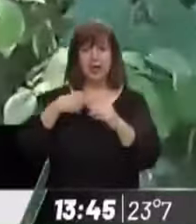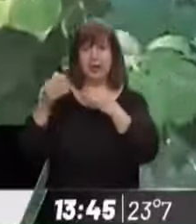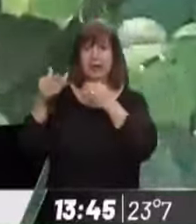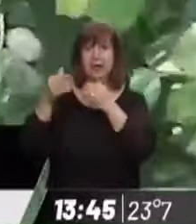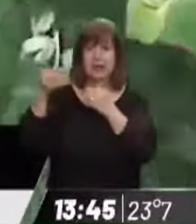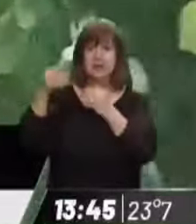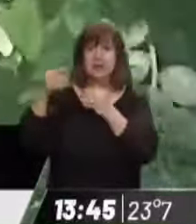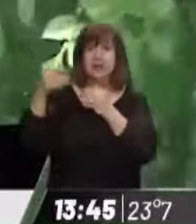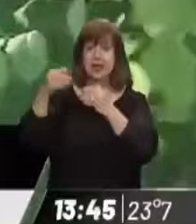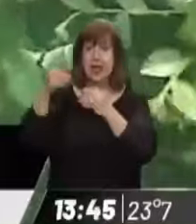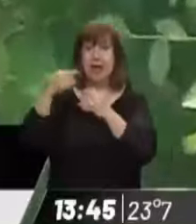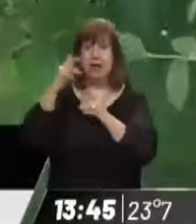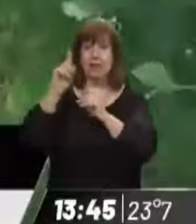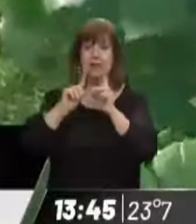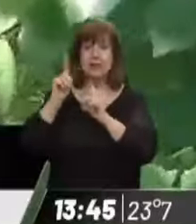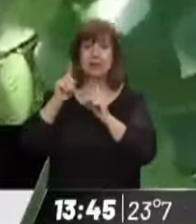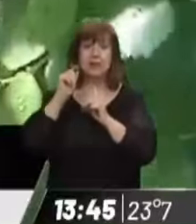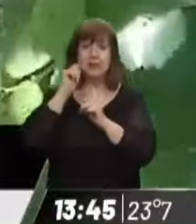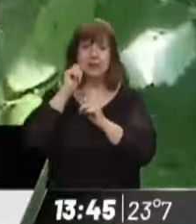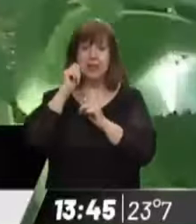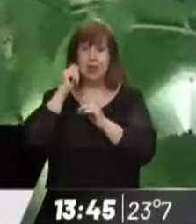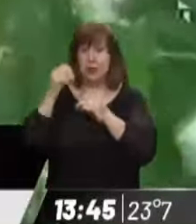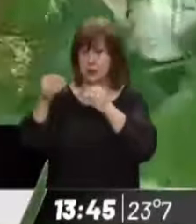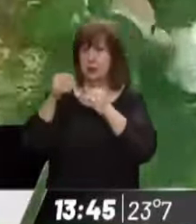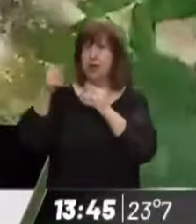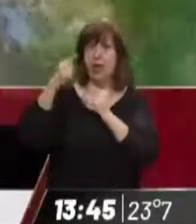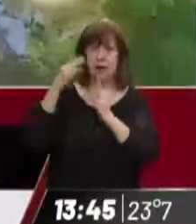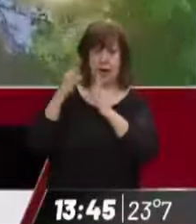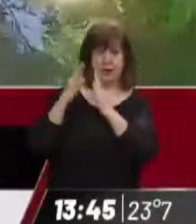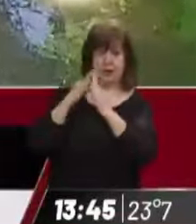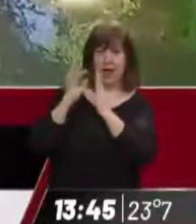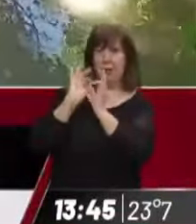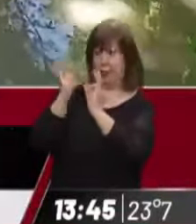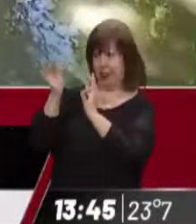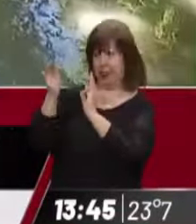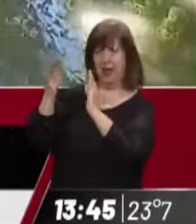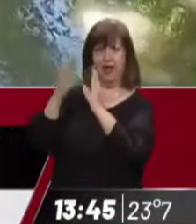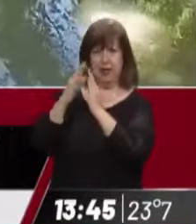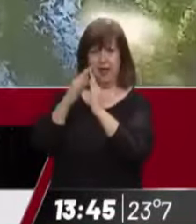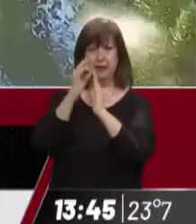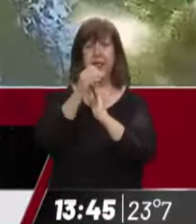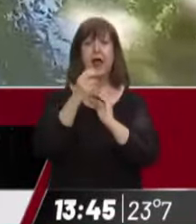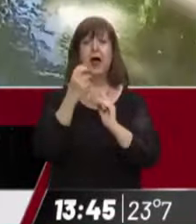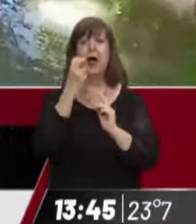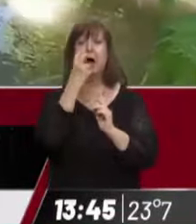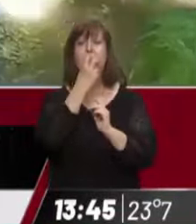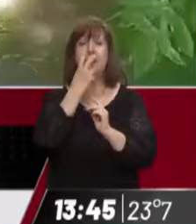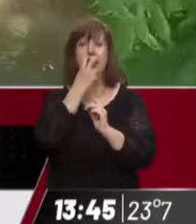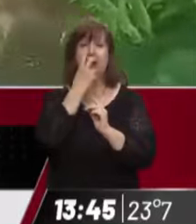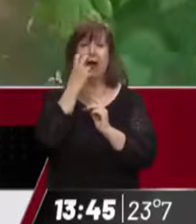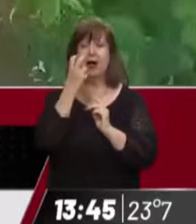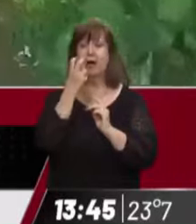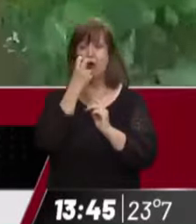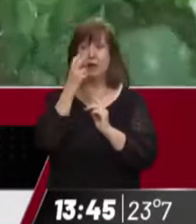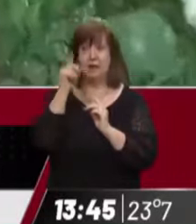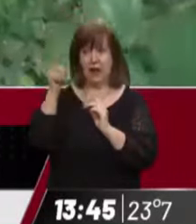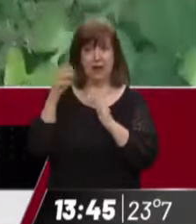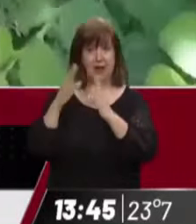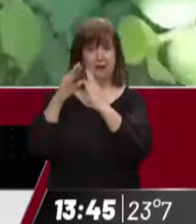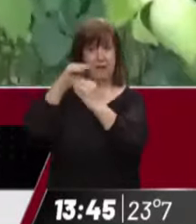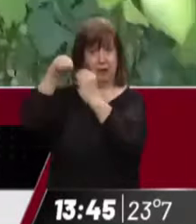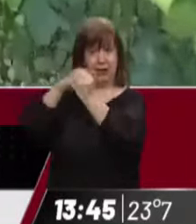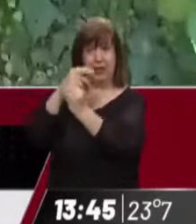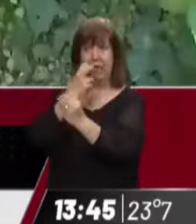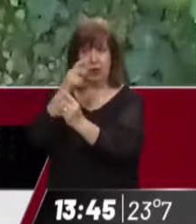lugar que a veces parece ser un poco desolado, pero que viven varias familias de la colectividad boliviana muy cerca, ¿verdad? Por eso es que